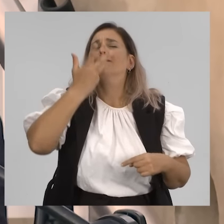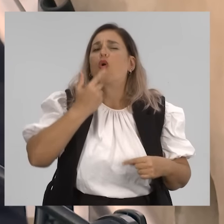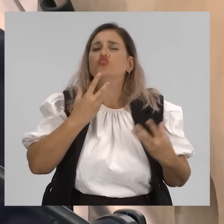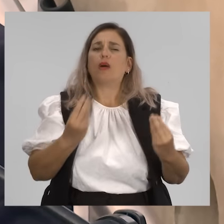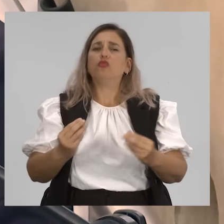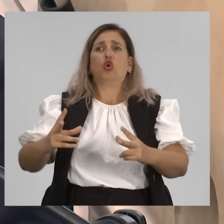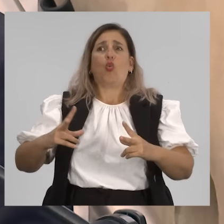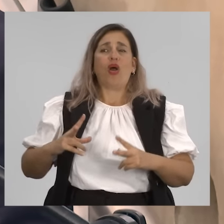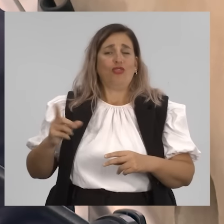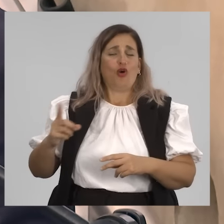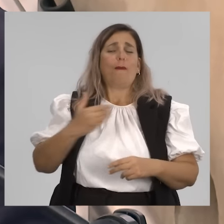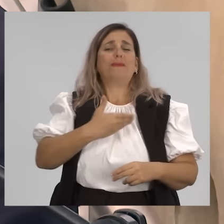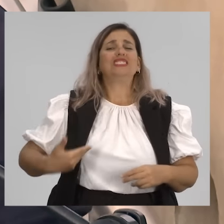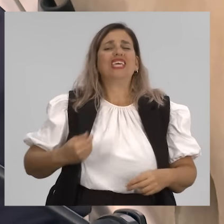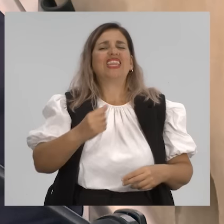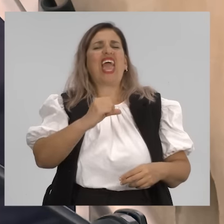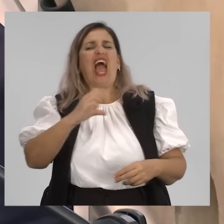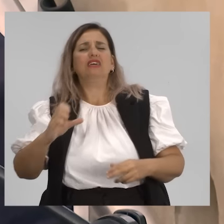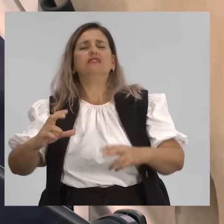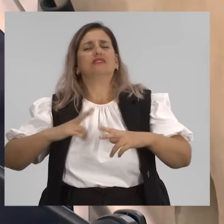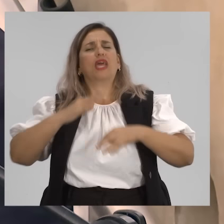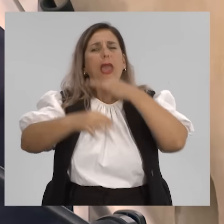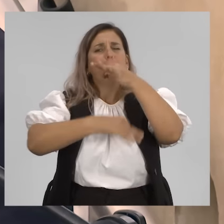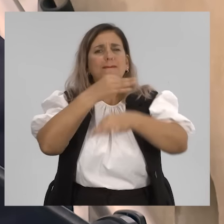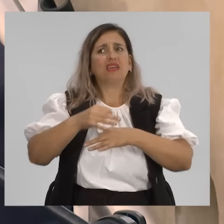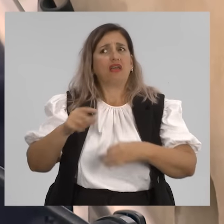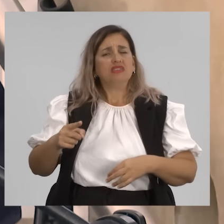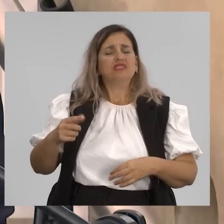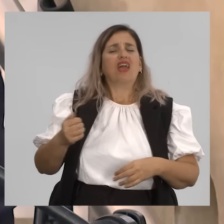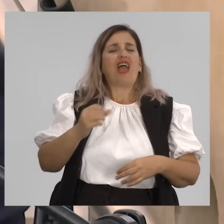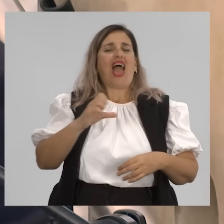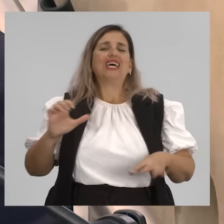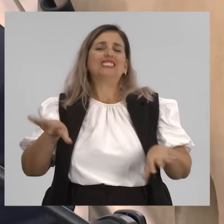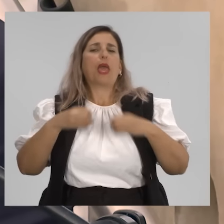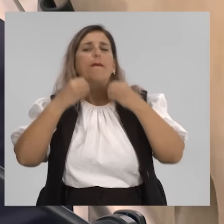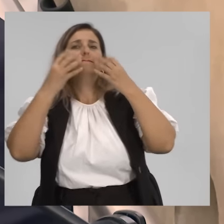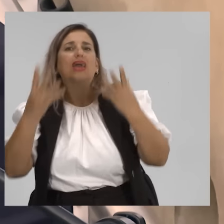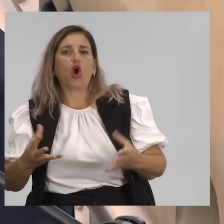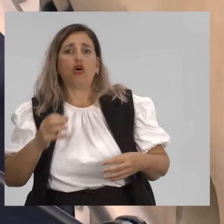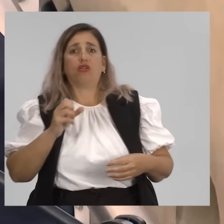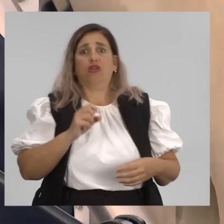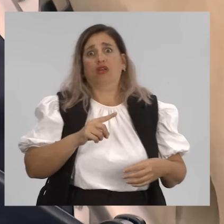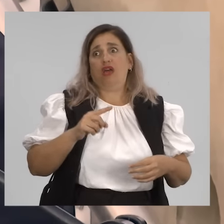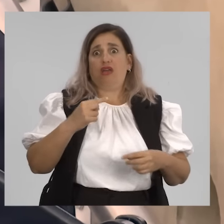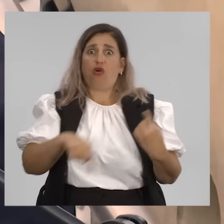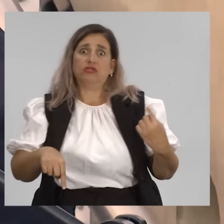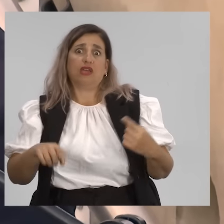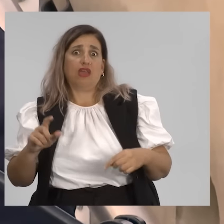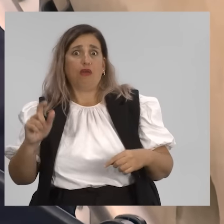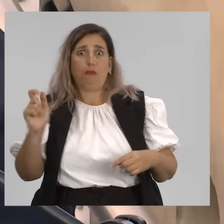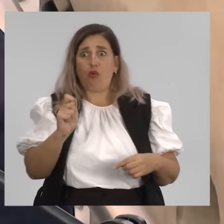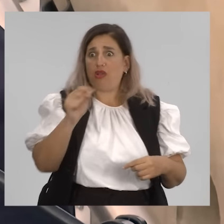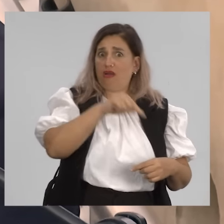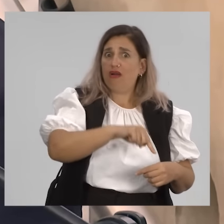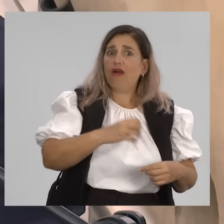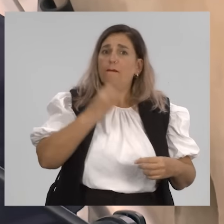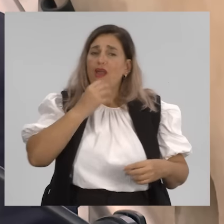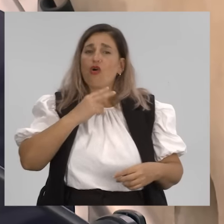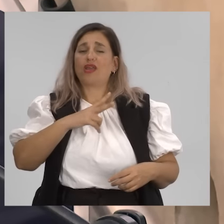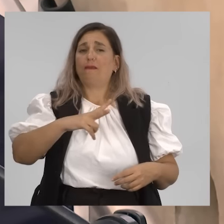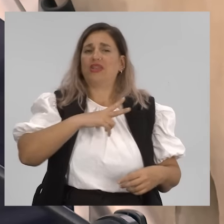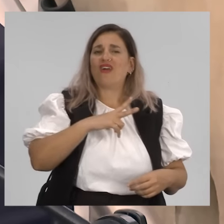cosas, a mí me gusta mucho cuando Leonardo dice que ACE es mejor que esto y lo otro, las mutualistas. Del